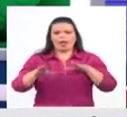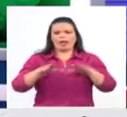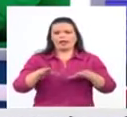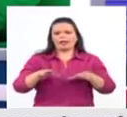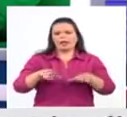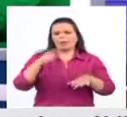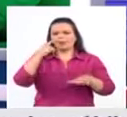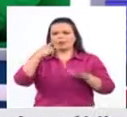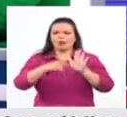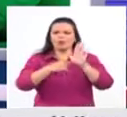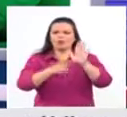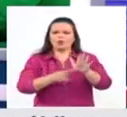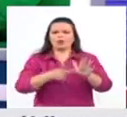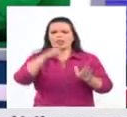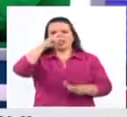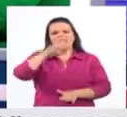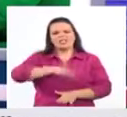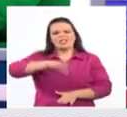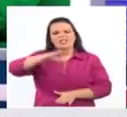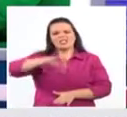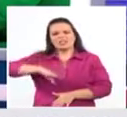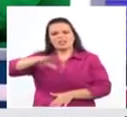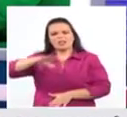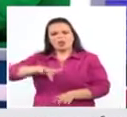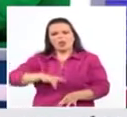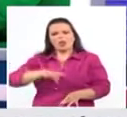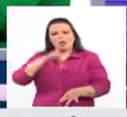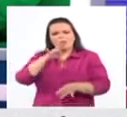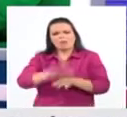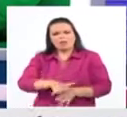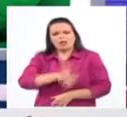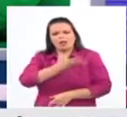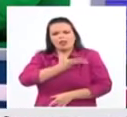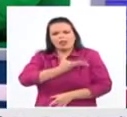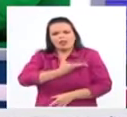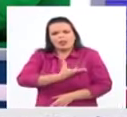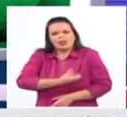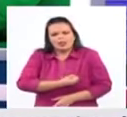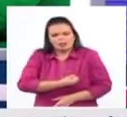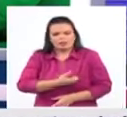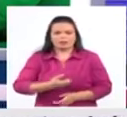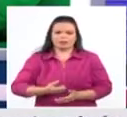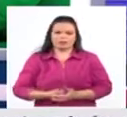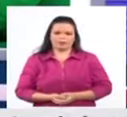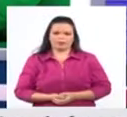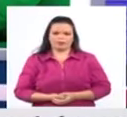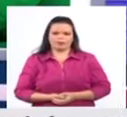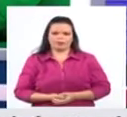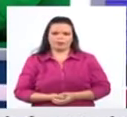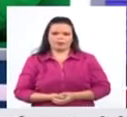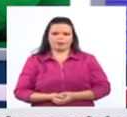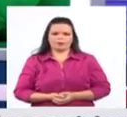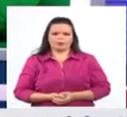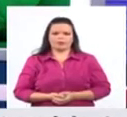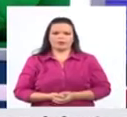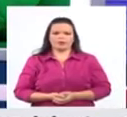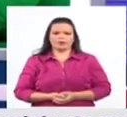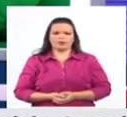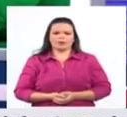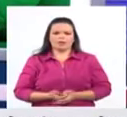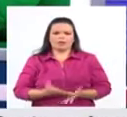pequeños sufran trastornos depresivos, sino lo que sufren son tristeza, es decir, sensaciones de